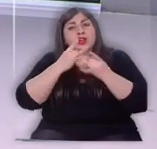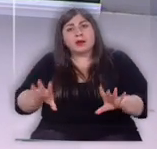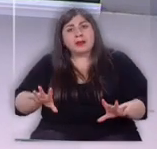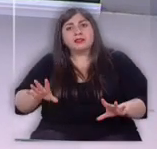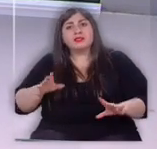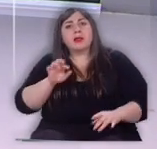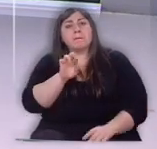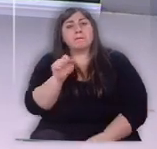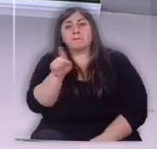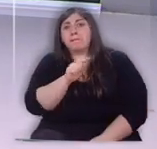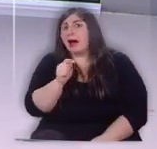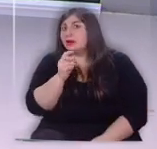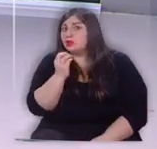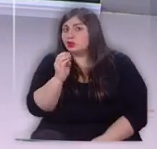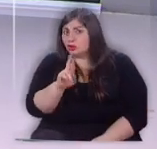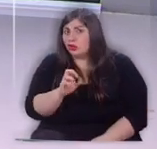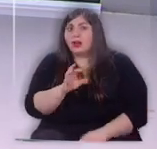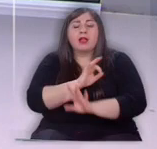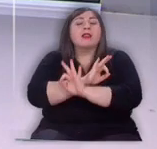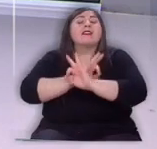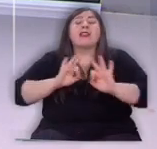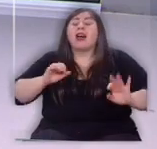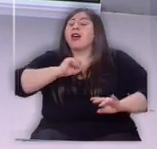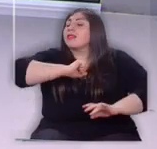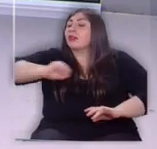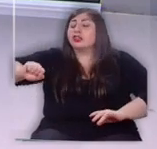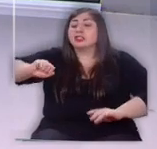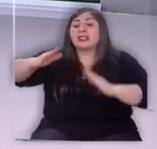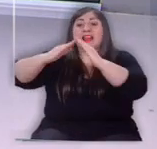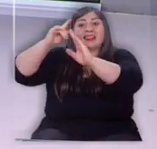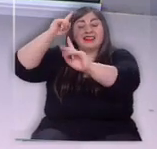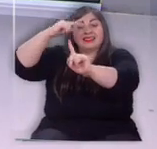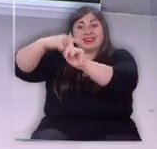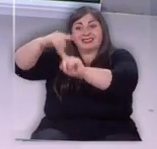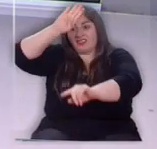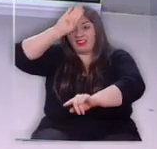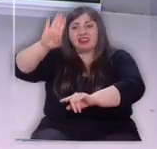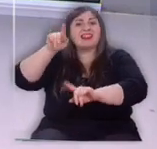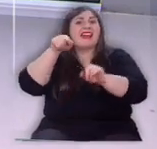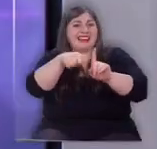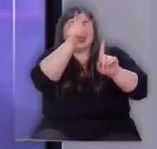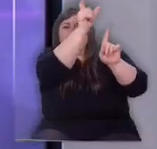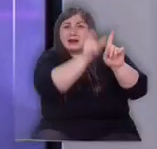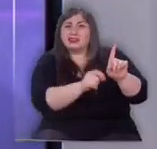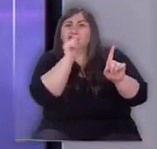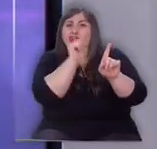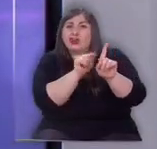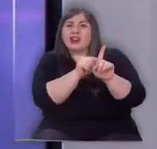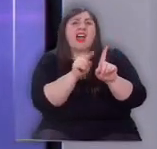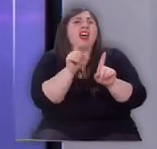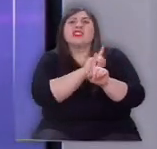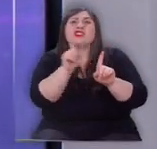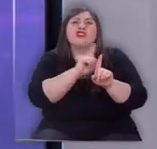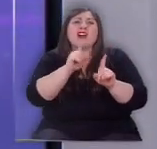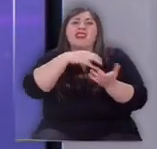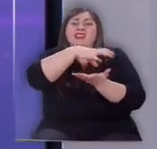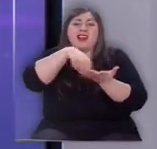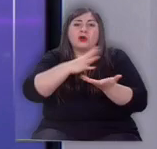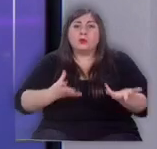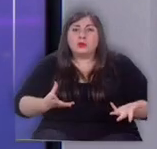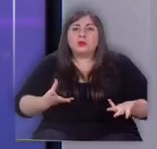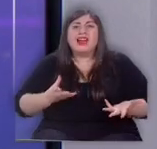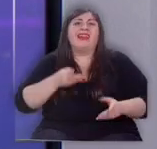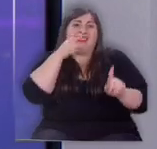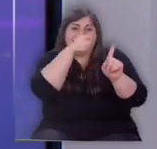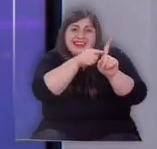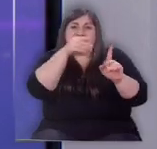pastores, en este sentido no es nada contra la iglesia evangélica. Este señor no es de la comuna, esta iglesia no estaba en la comuna, estaba